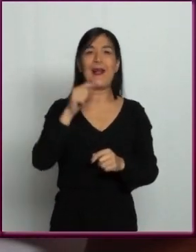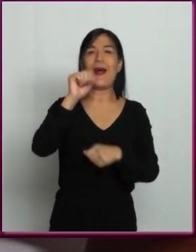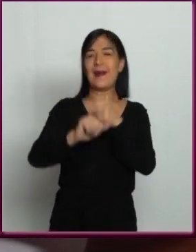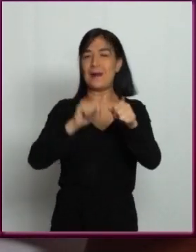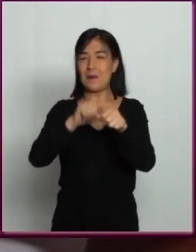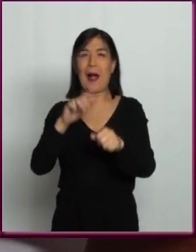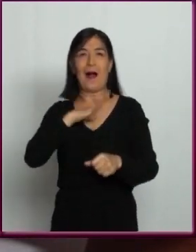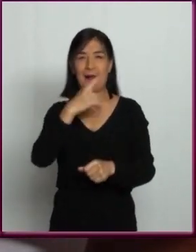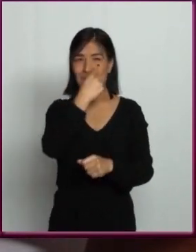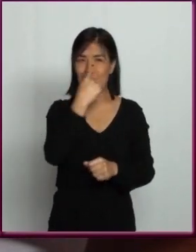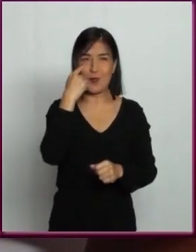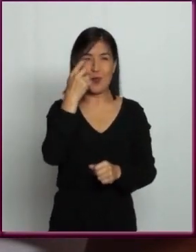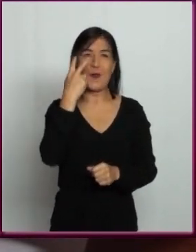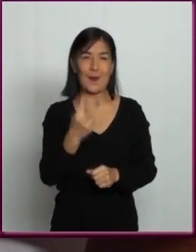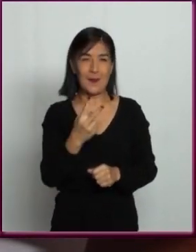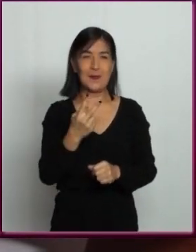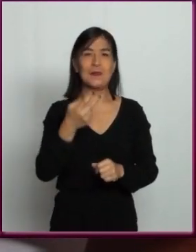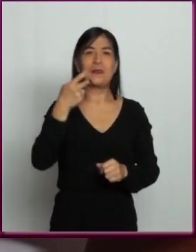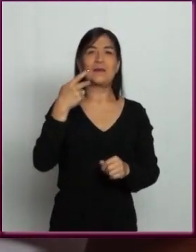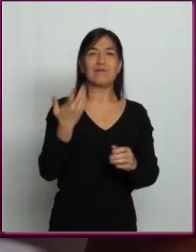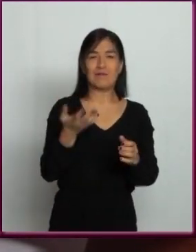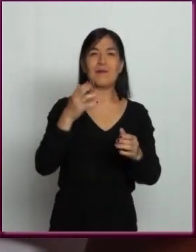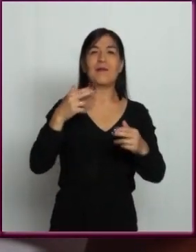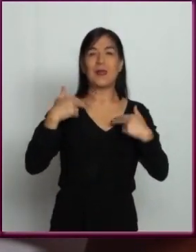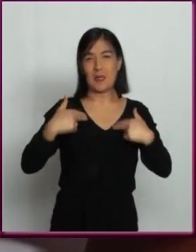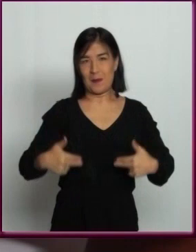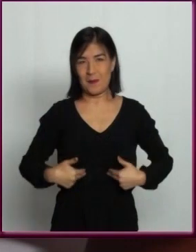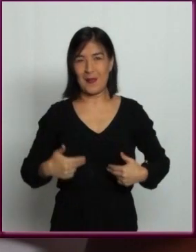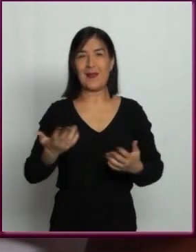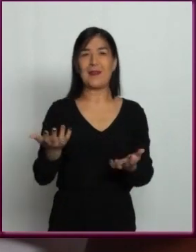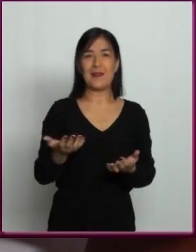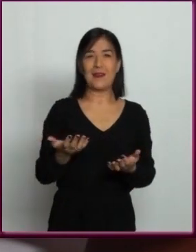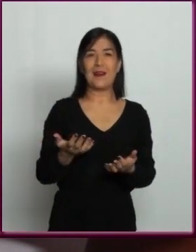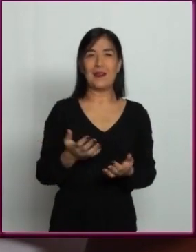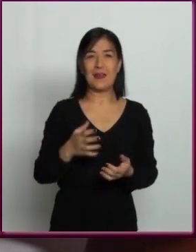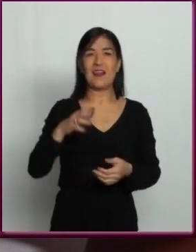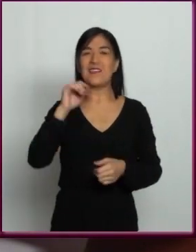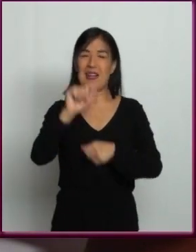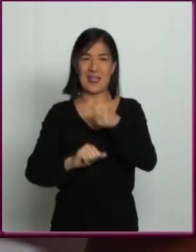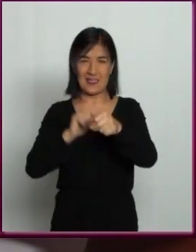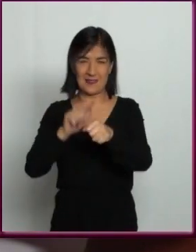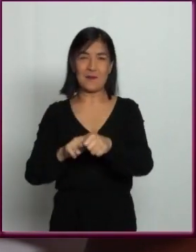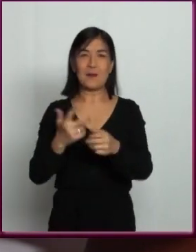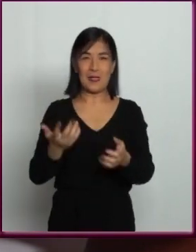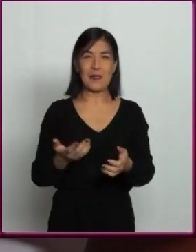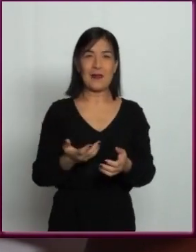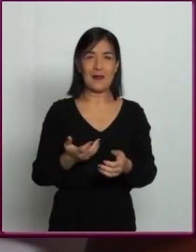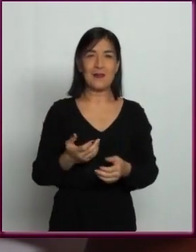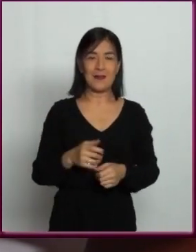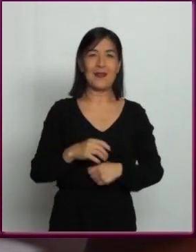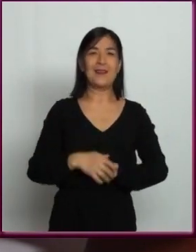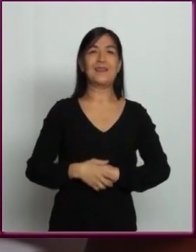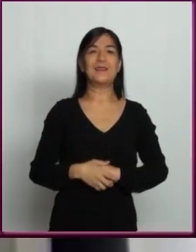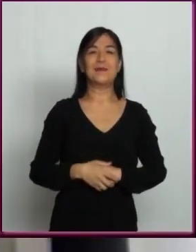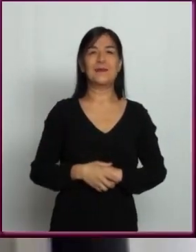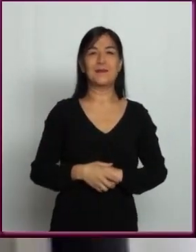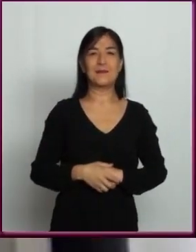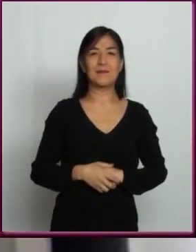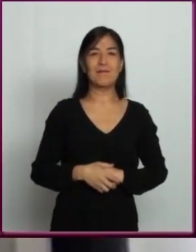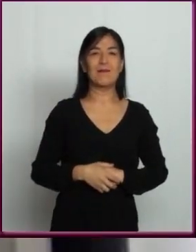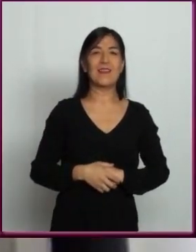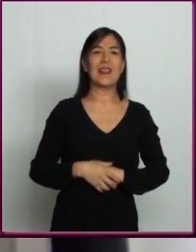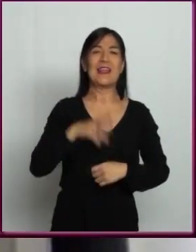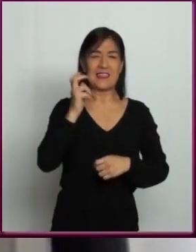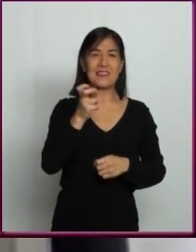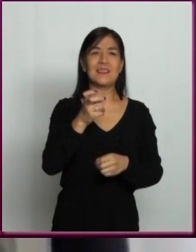ojos justo como de los seres humanos o de los mamíferos invertebrados. Sí, Sí,